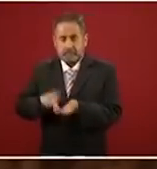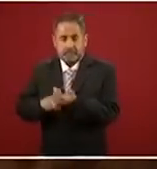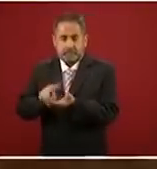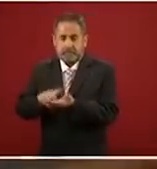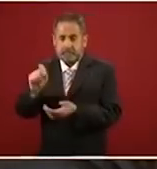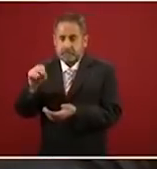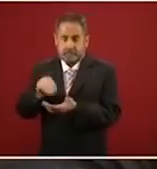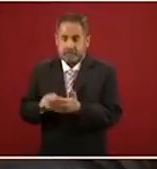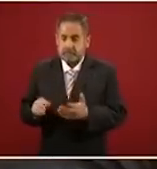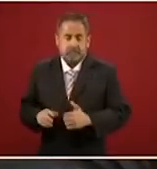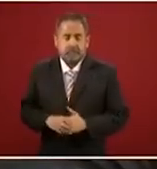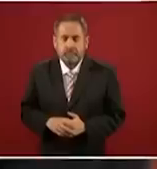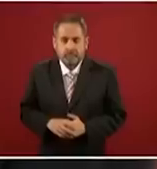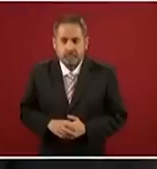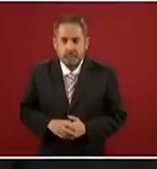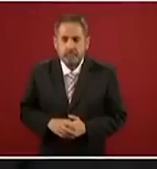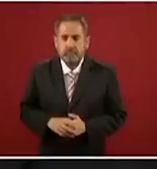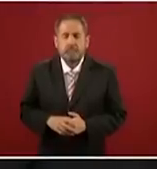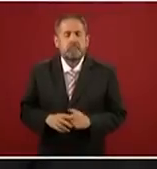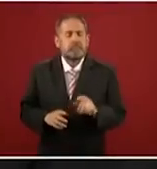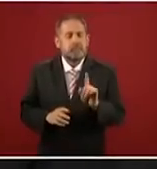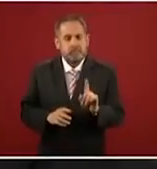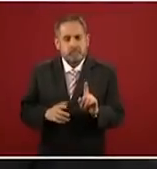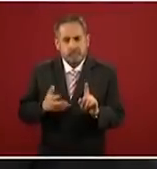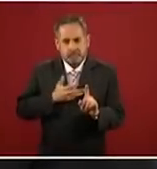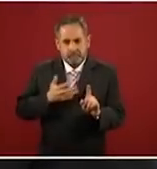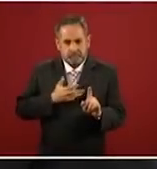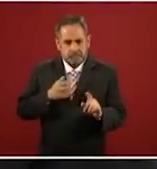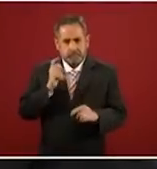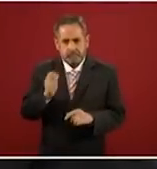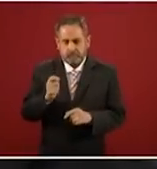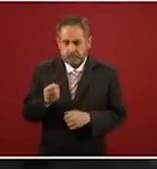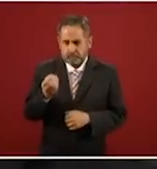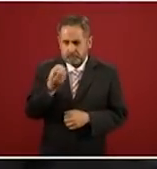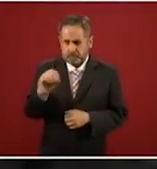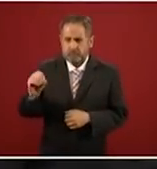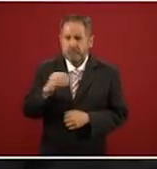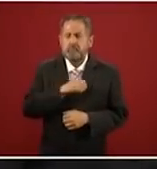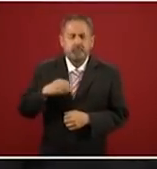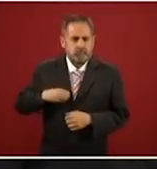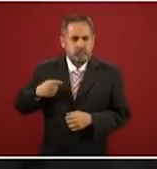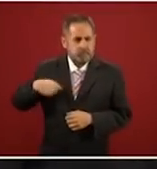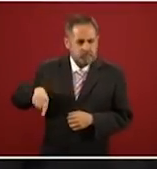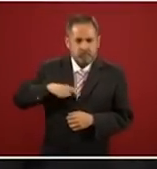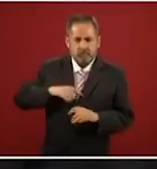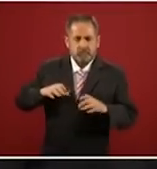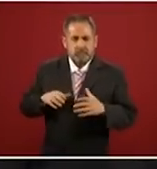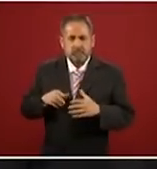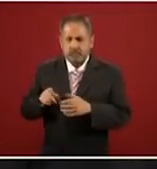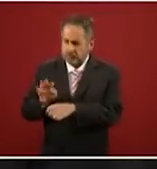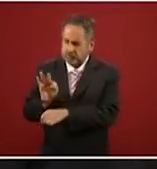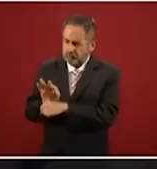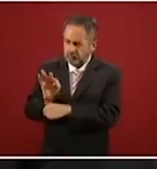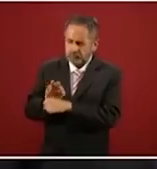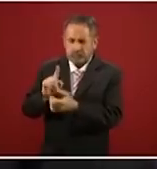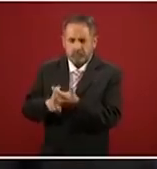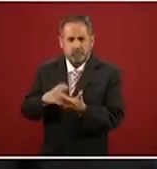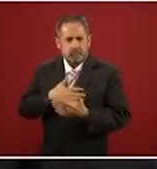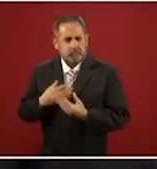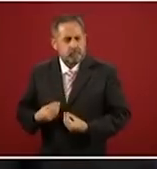presidente tenemos nosotros la obligación de proteger la